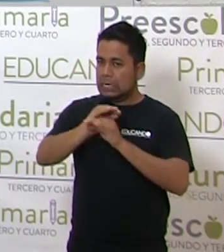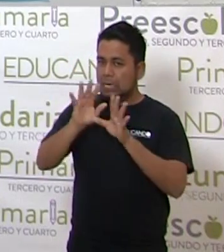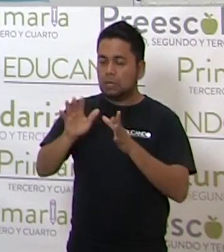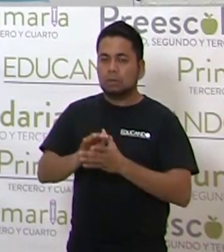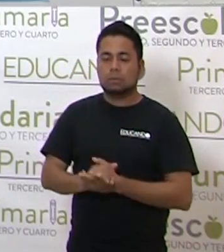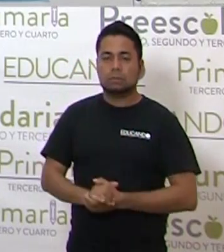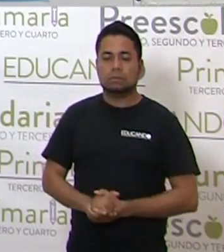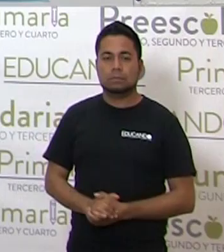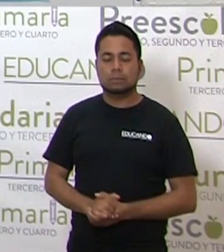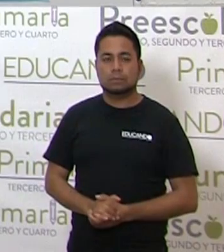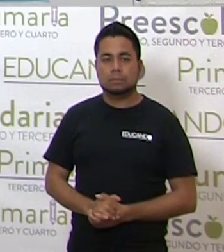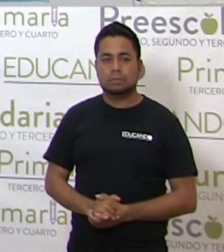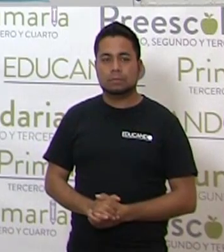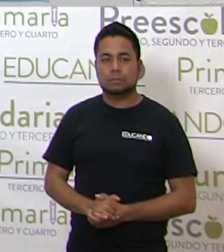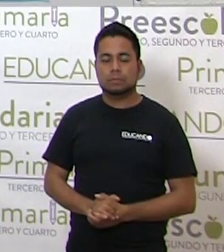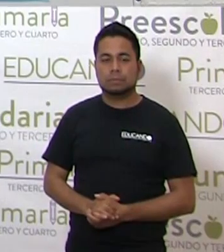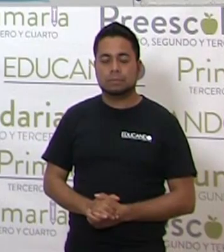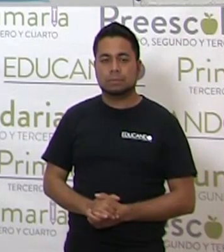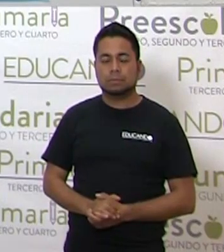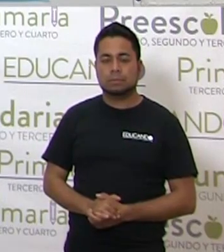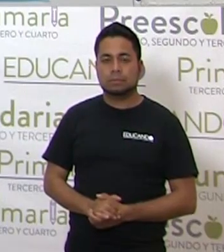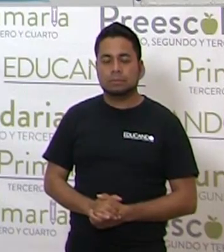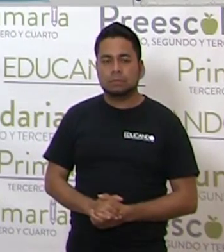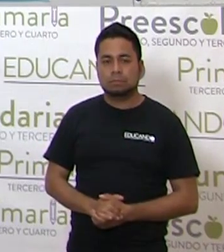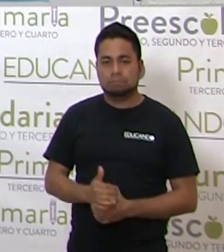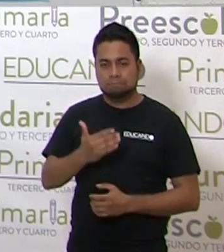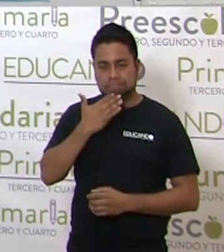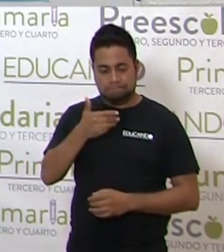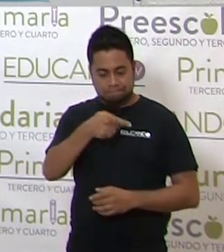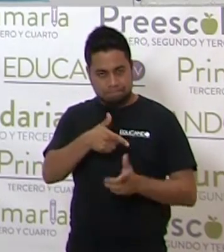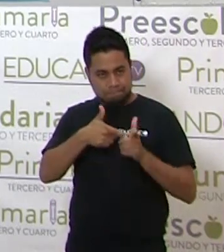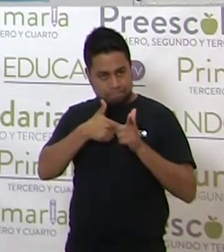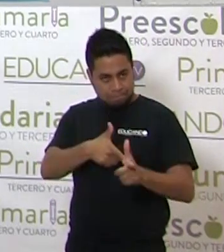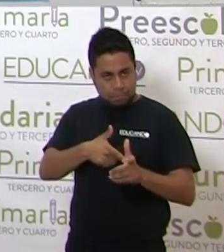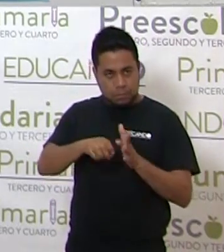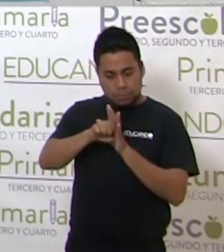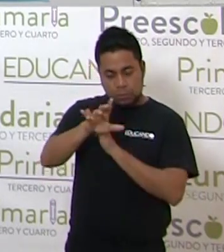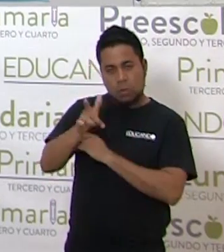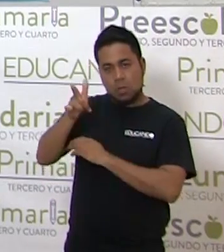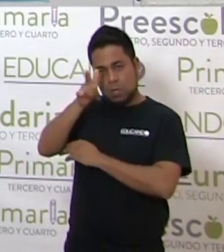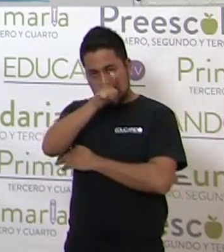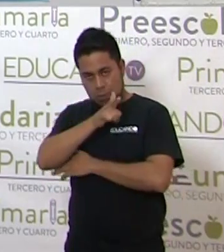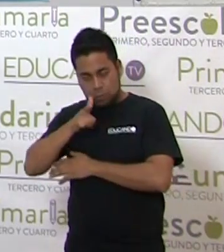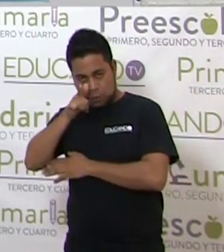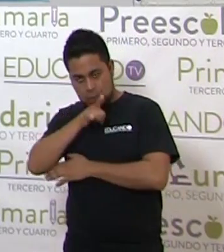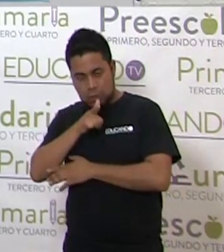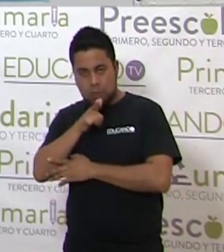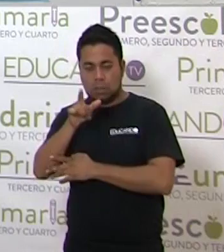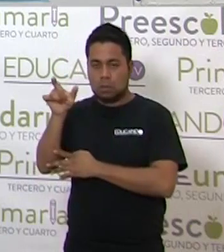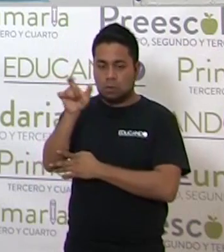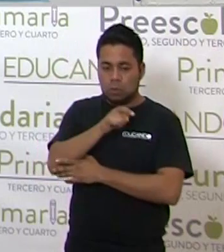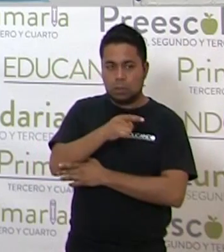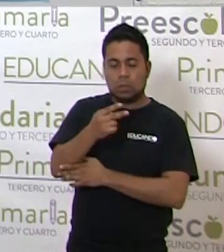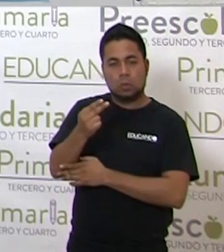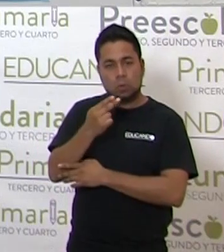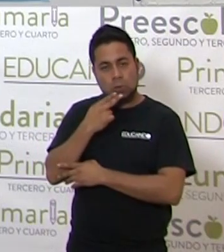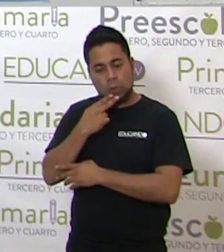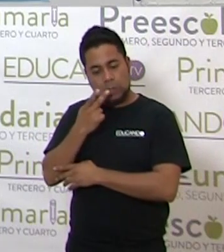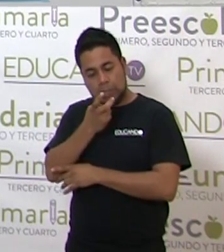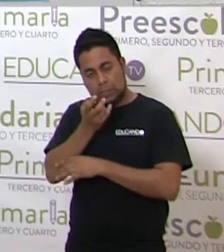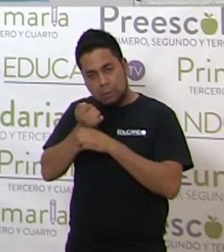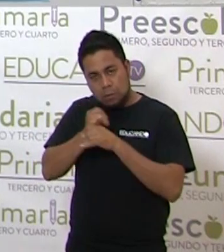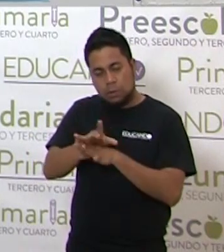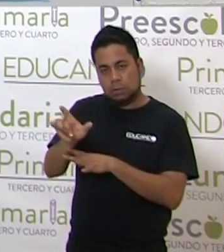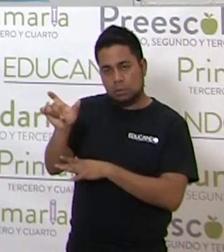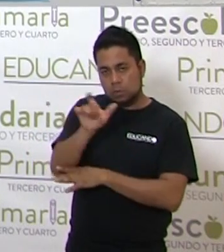a continuar. Aparte del lenguaje, ¿en qué ámbito vamos a utilizar este tipo de